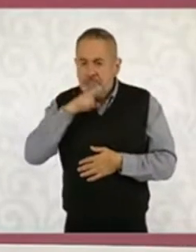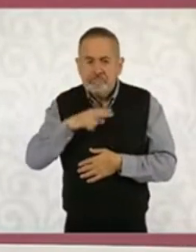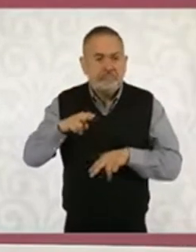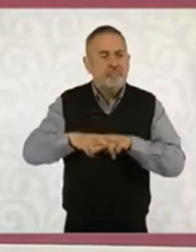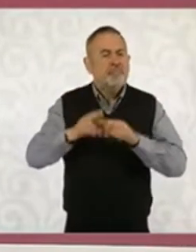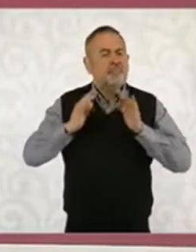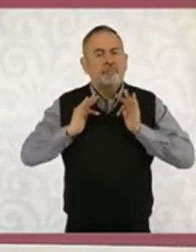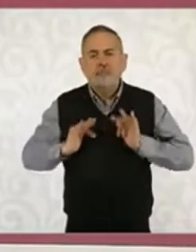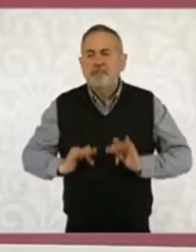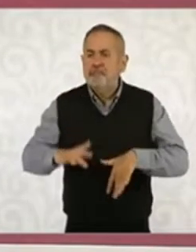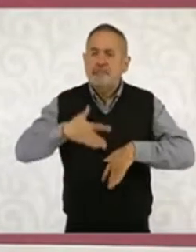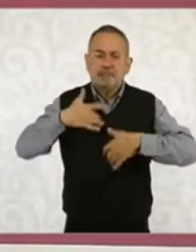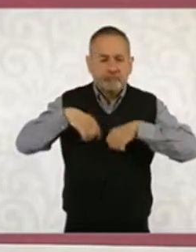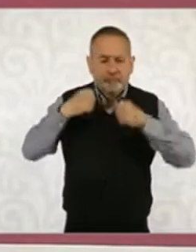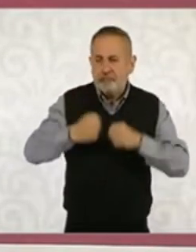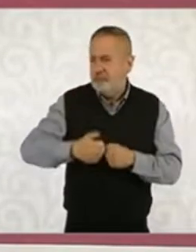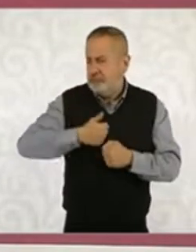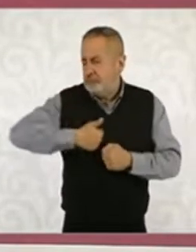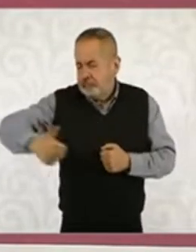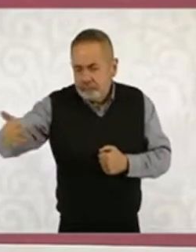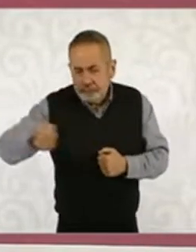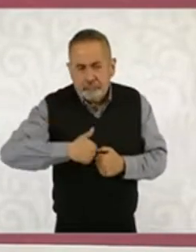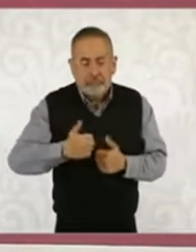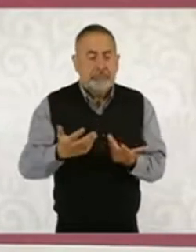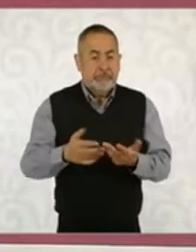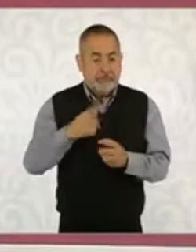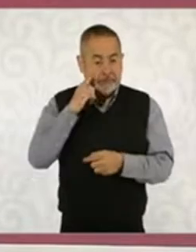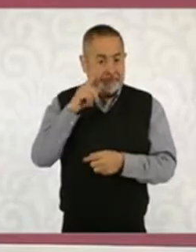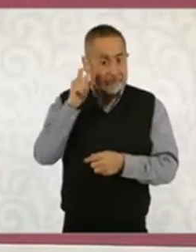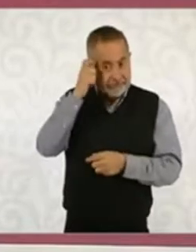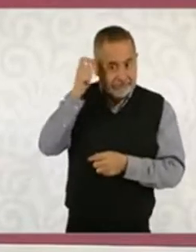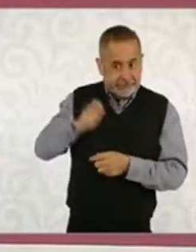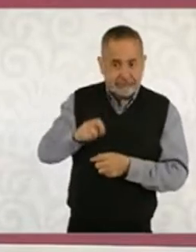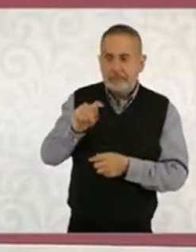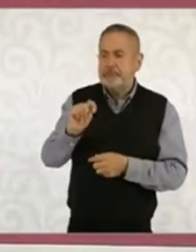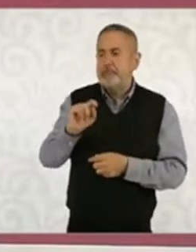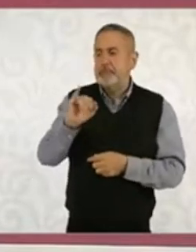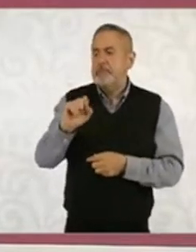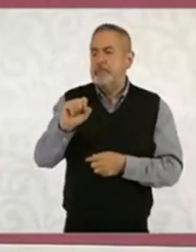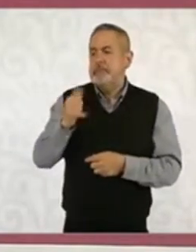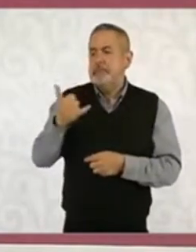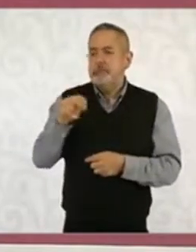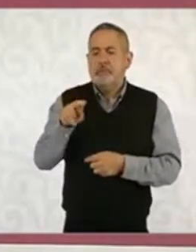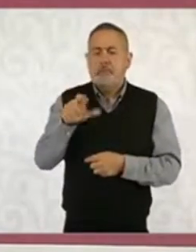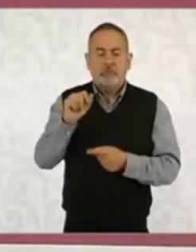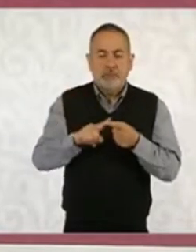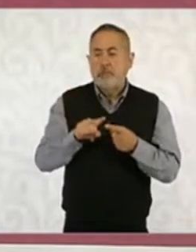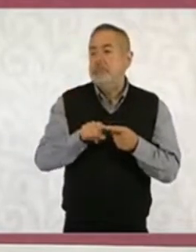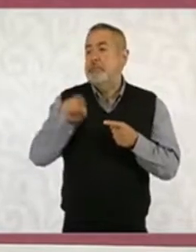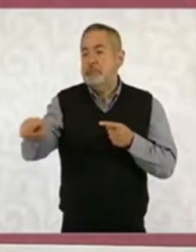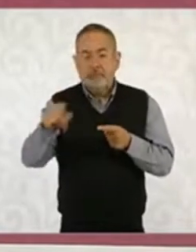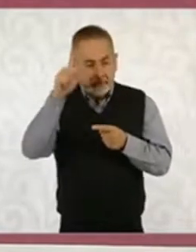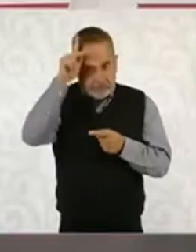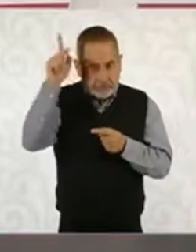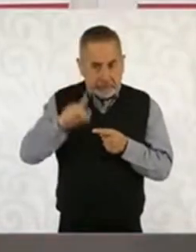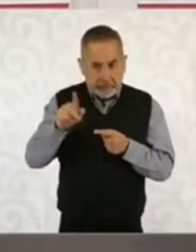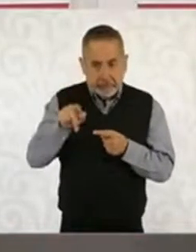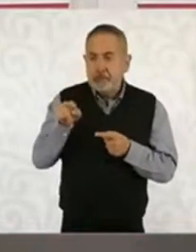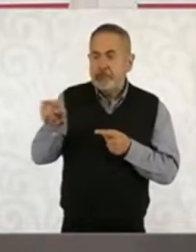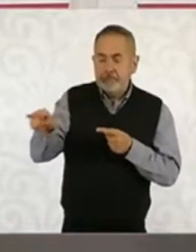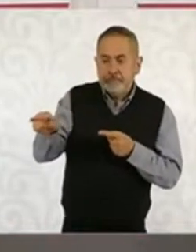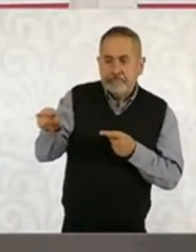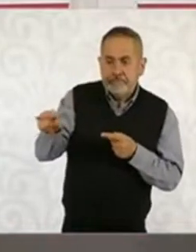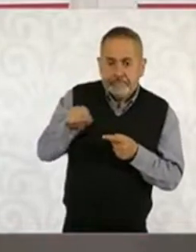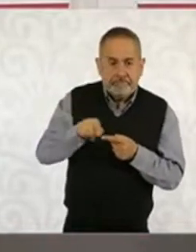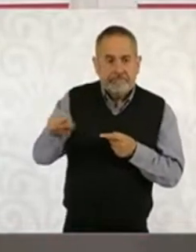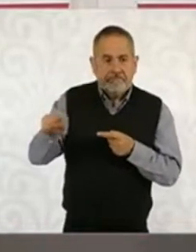cómodo, que sea seguro. La zona de Tizayuca y la zona metropolitana de Pachuca justamente han ido